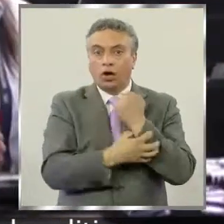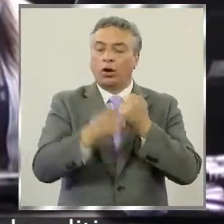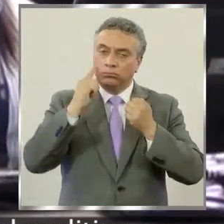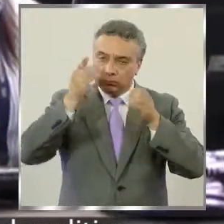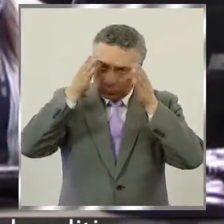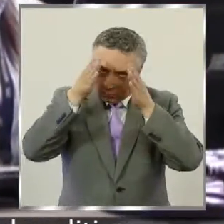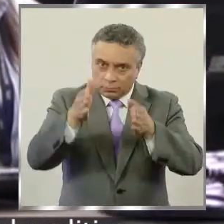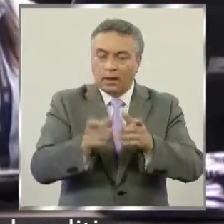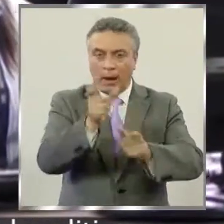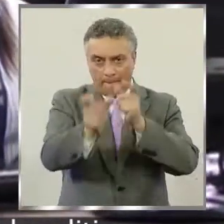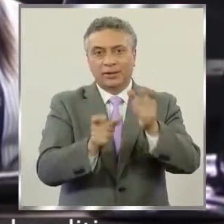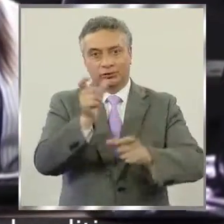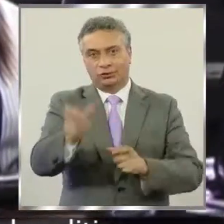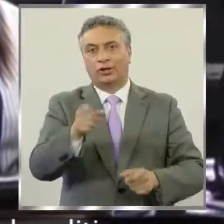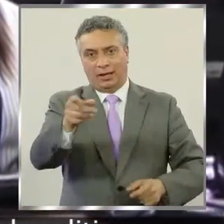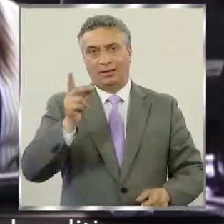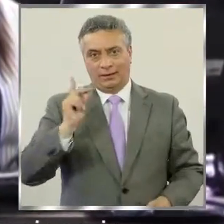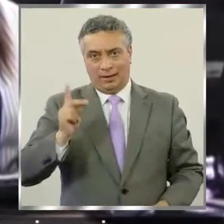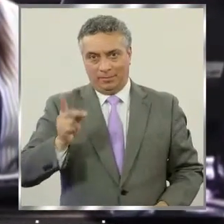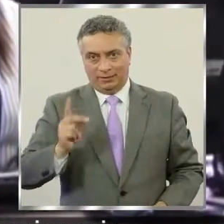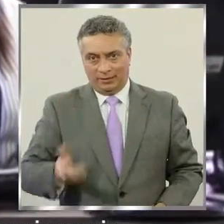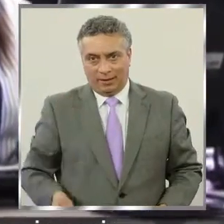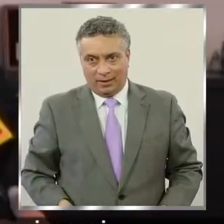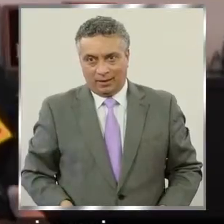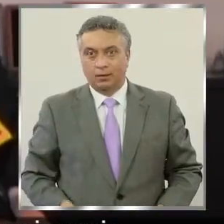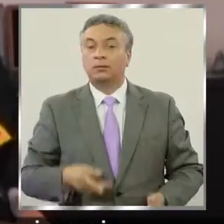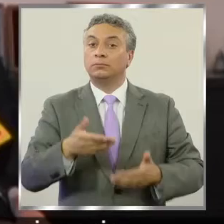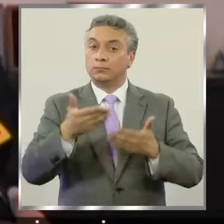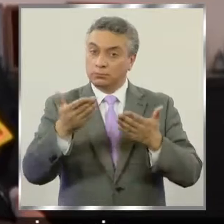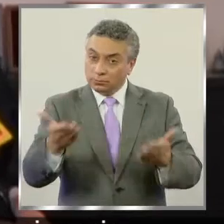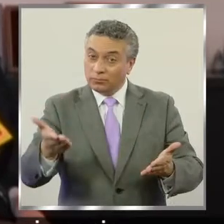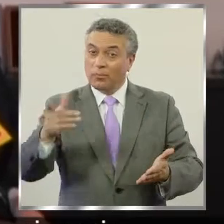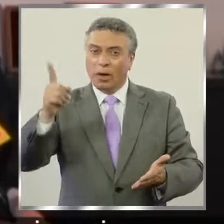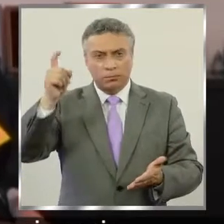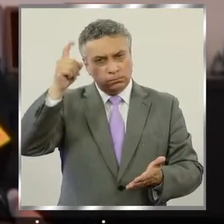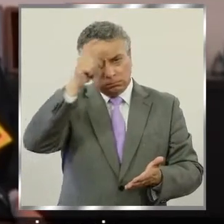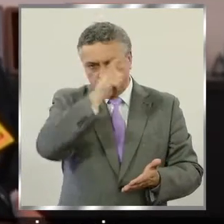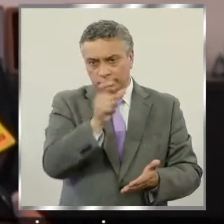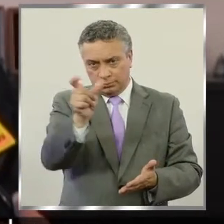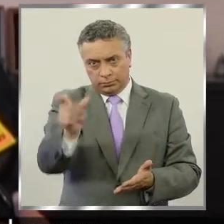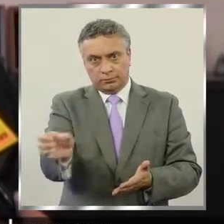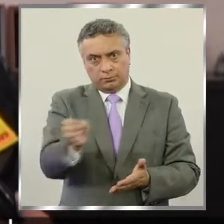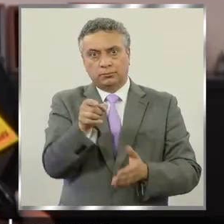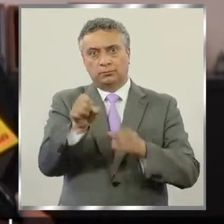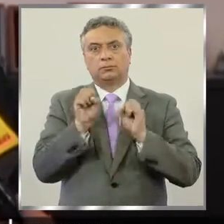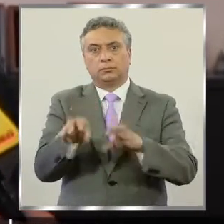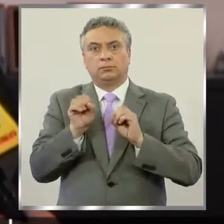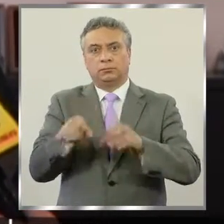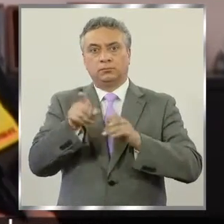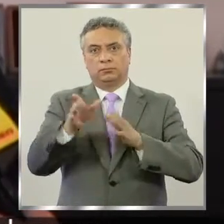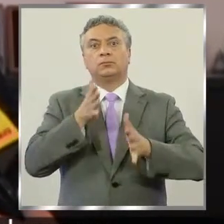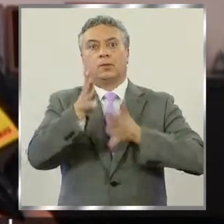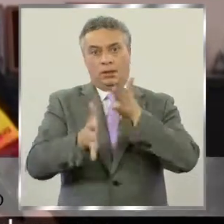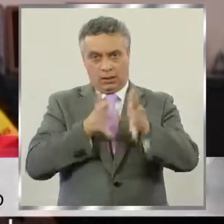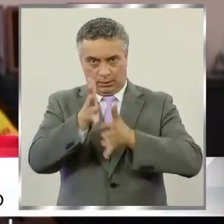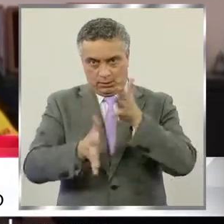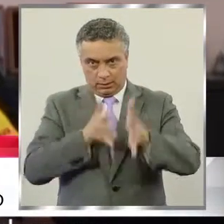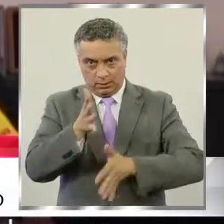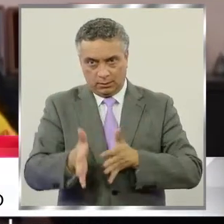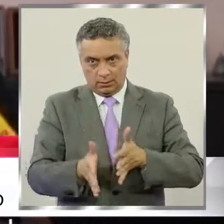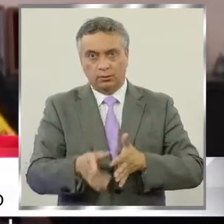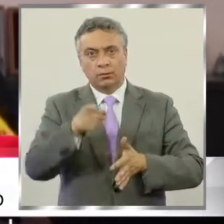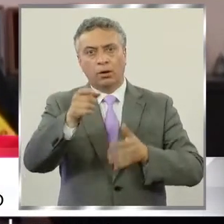atención para personas con discapacidad auditiva. Es un complejo enseñarle a un funcionario el lenguaje